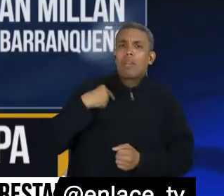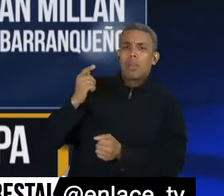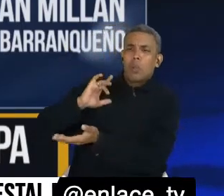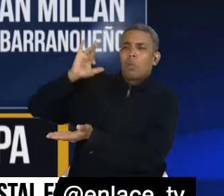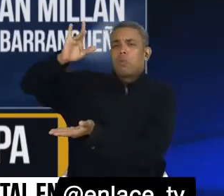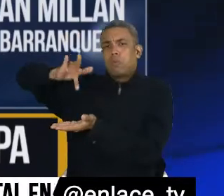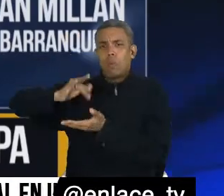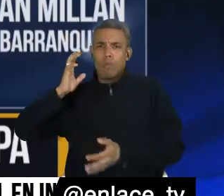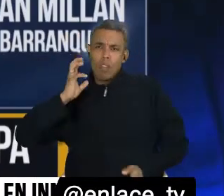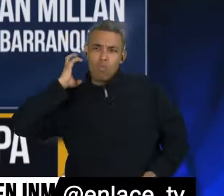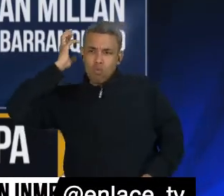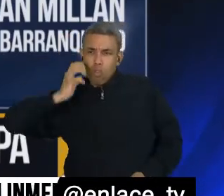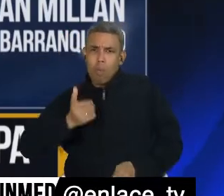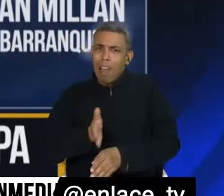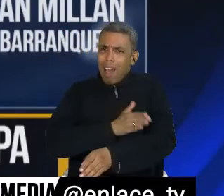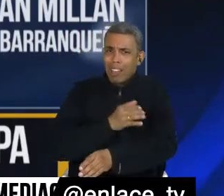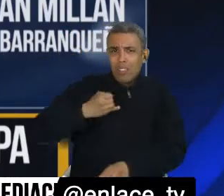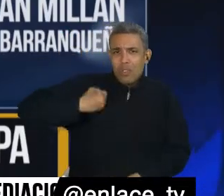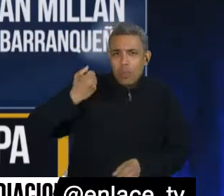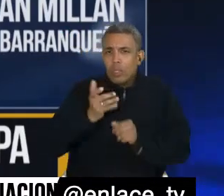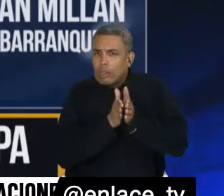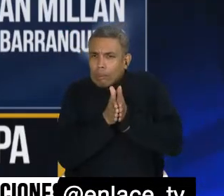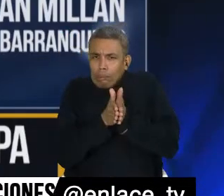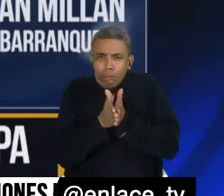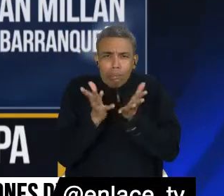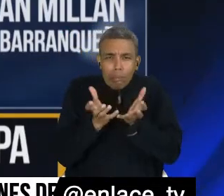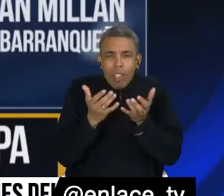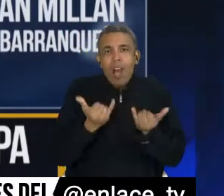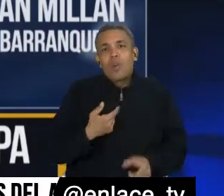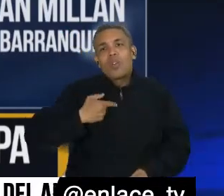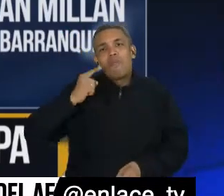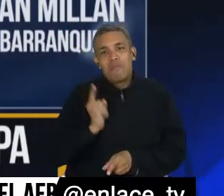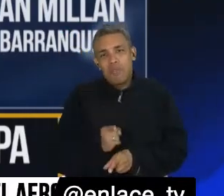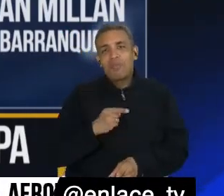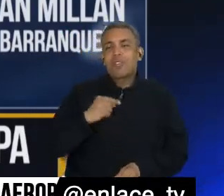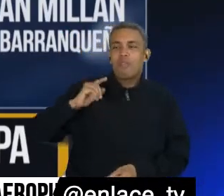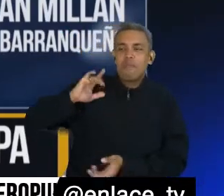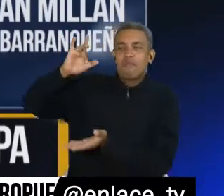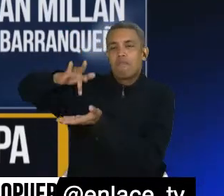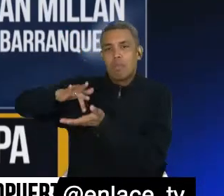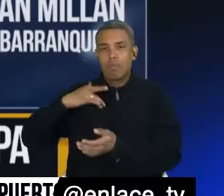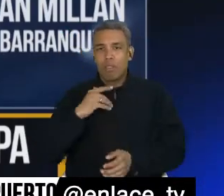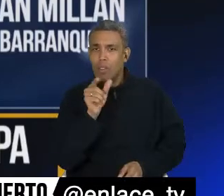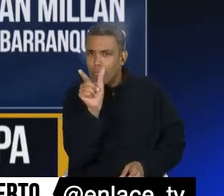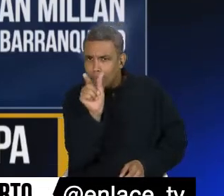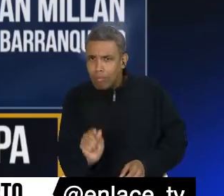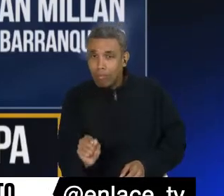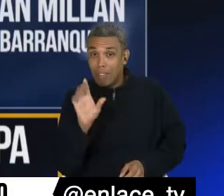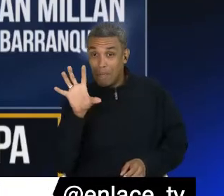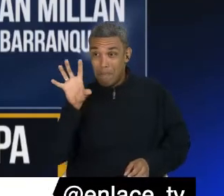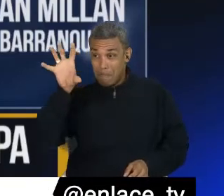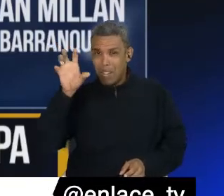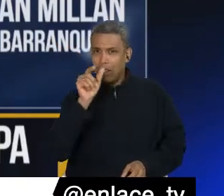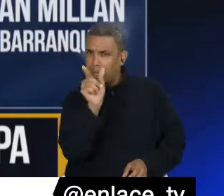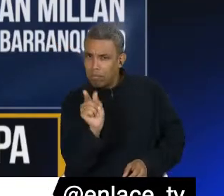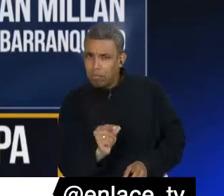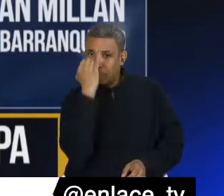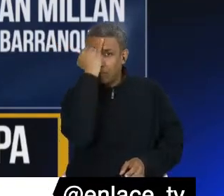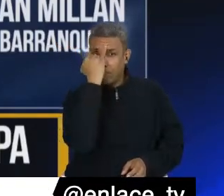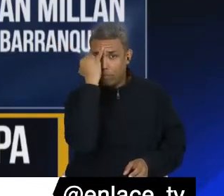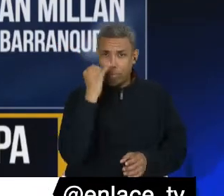muy joven, desde muy niño, y muy feliz, se llega a Italia, uno de los managers del equipo que fue uno de